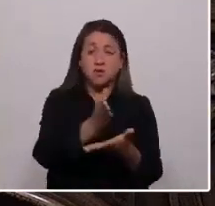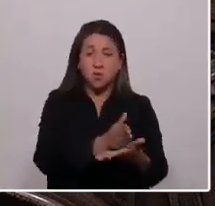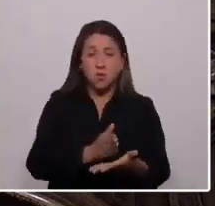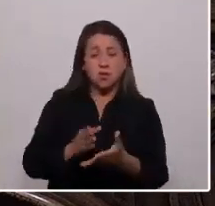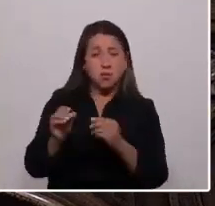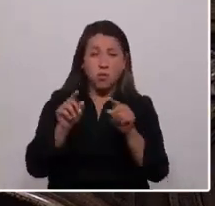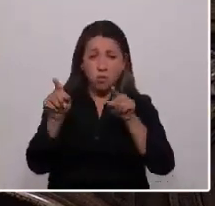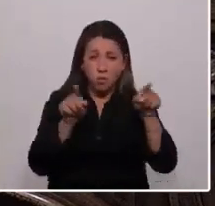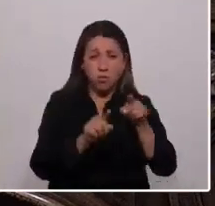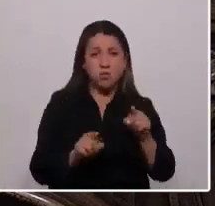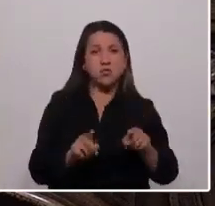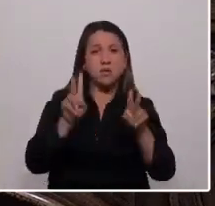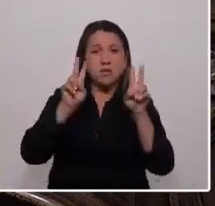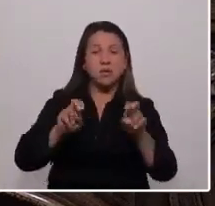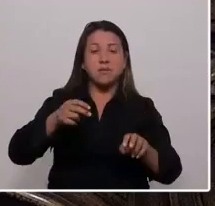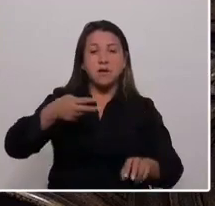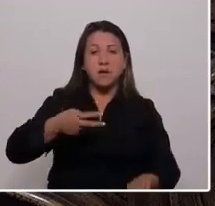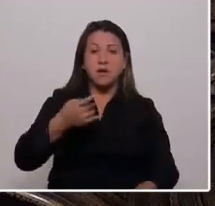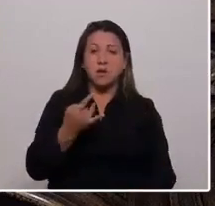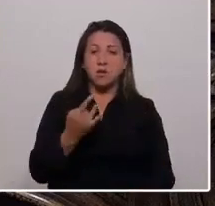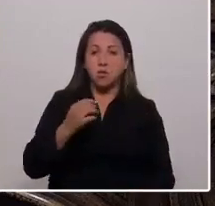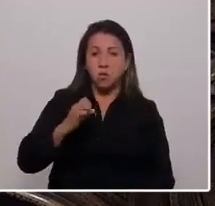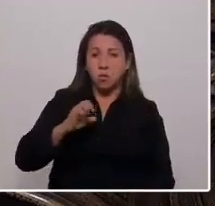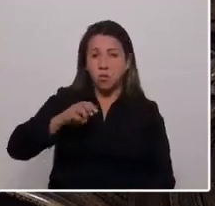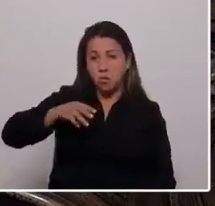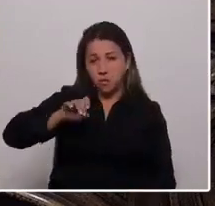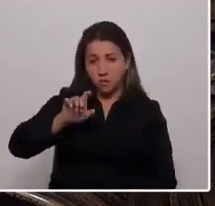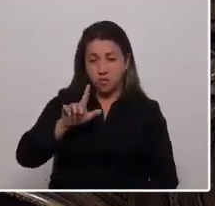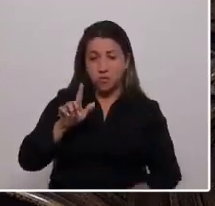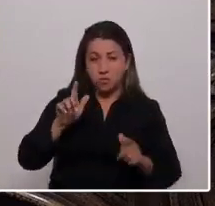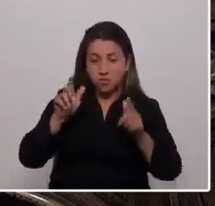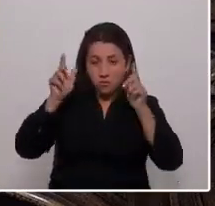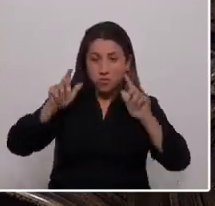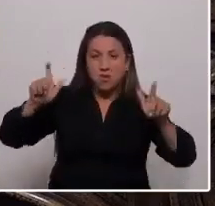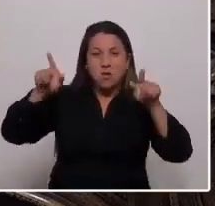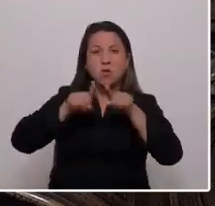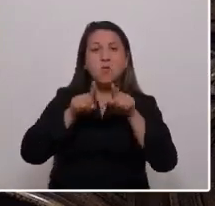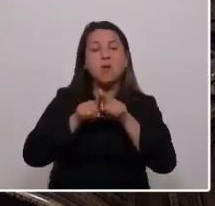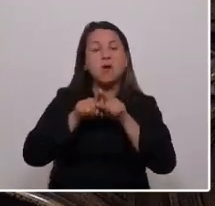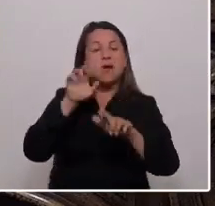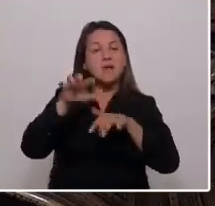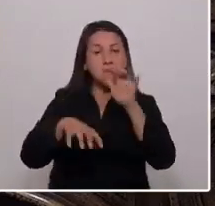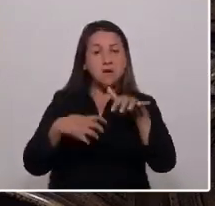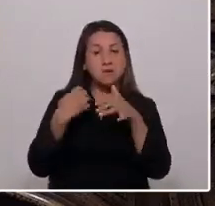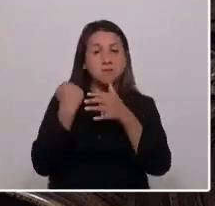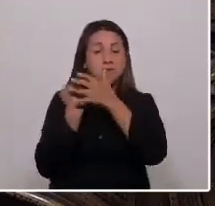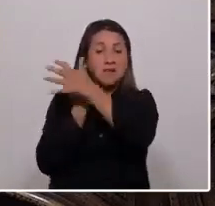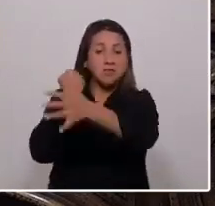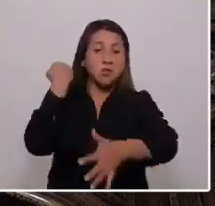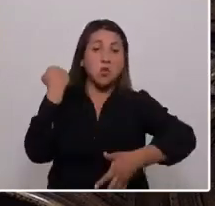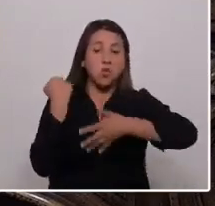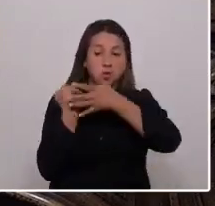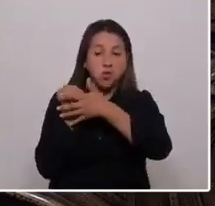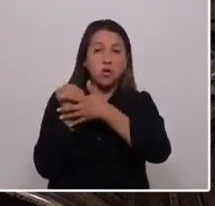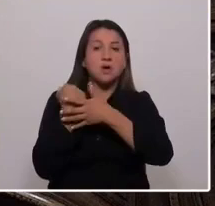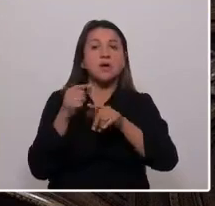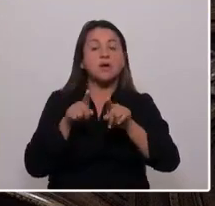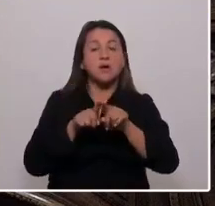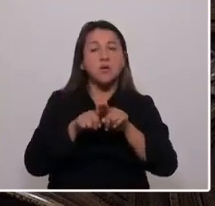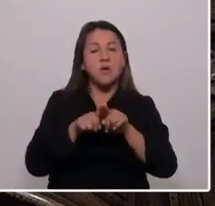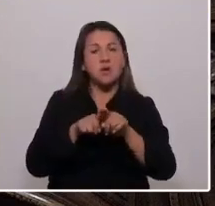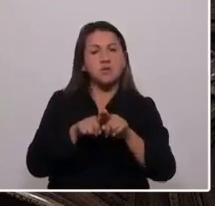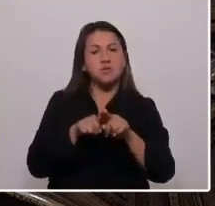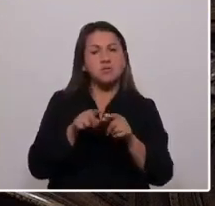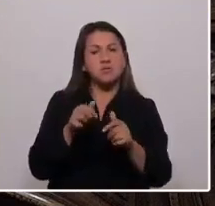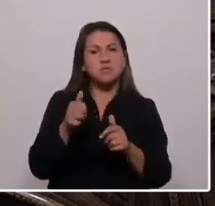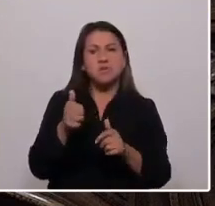sentido del huemul, y se ha dicho bien poco de... en el sentido del cóndor, y se ha dicho bien poco del huemul.